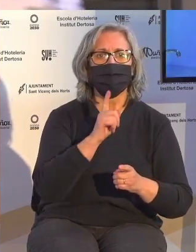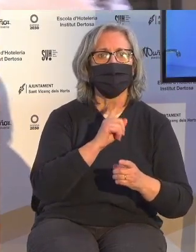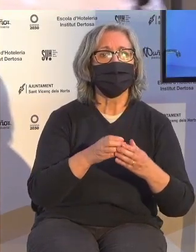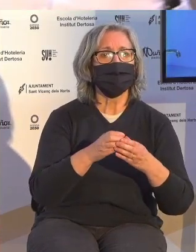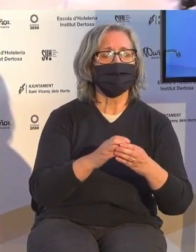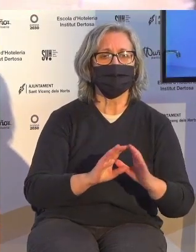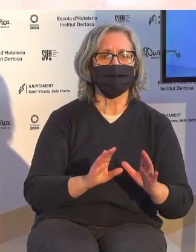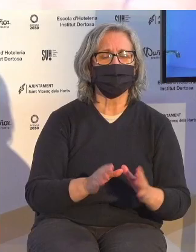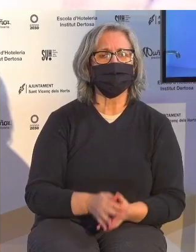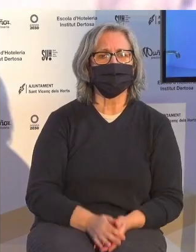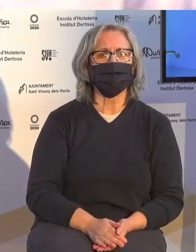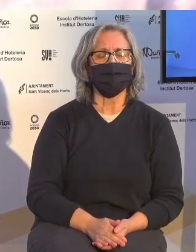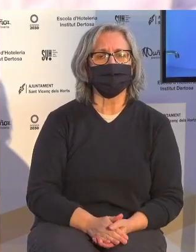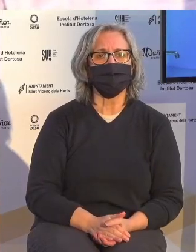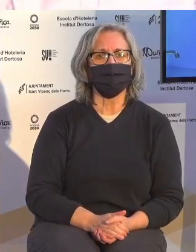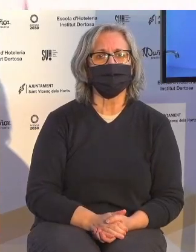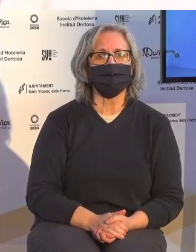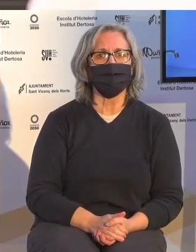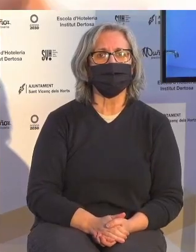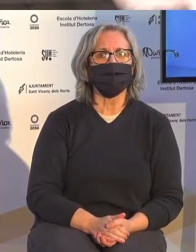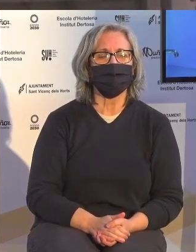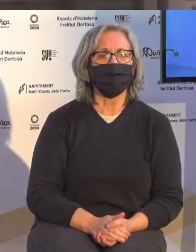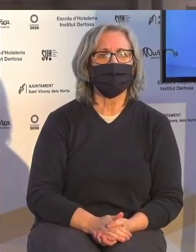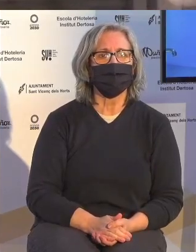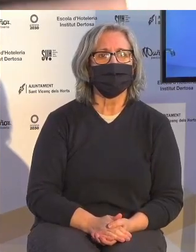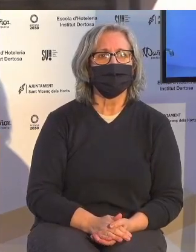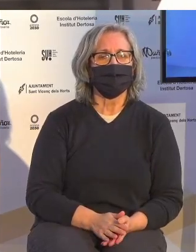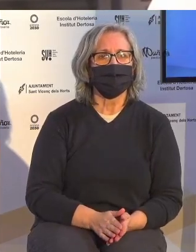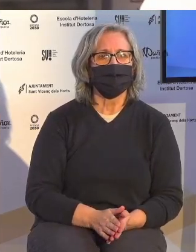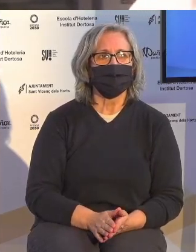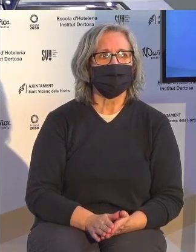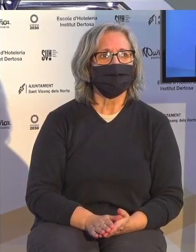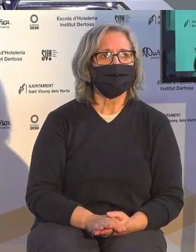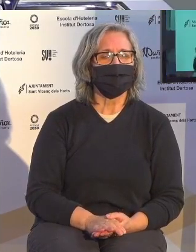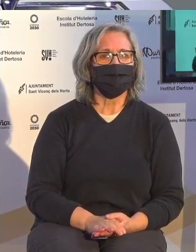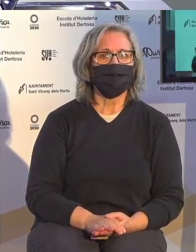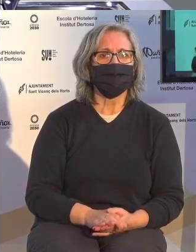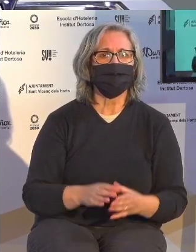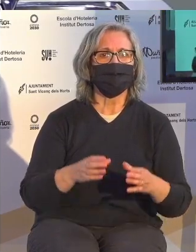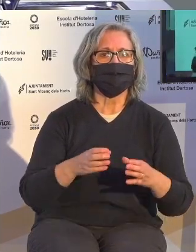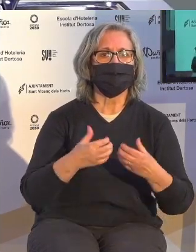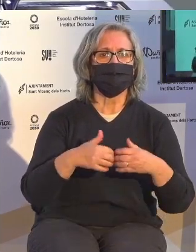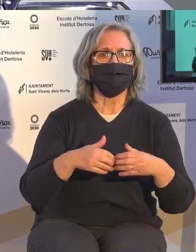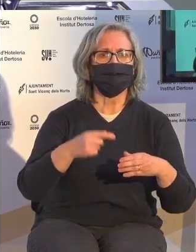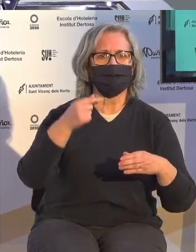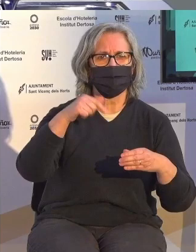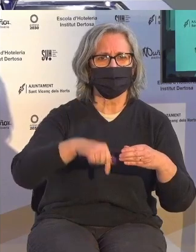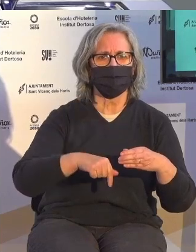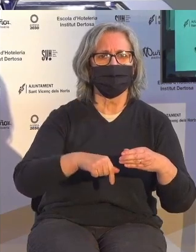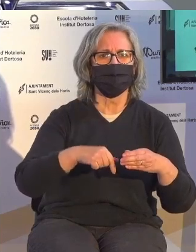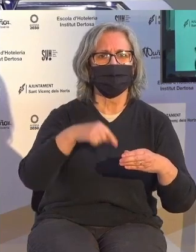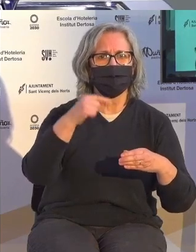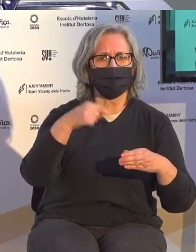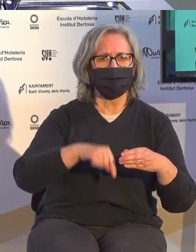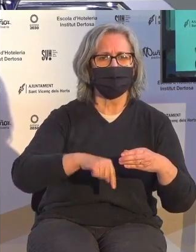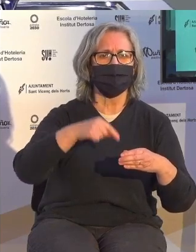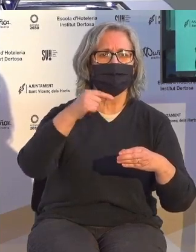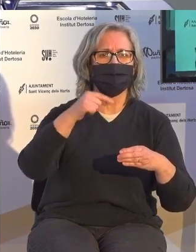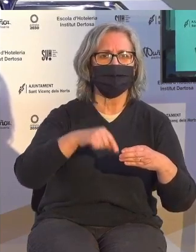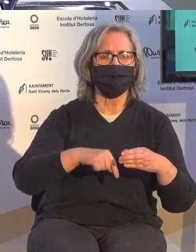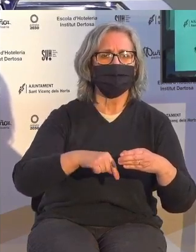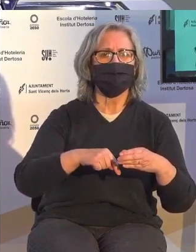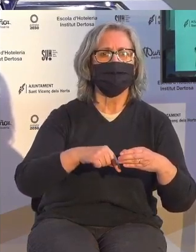sí creo que vas y lo que pasa que la máquina vaya a bajar y a subir para un restaurante es muy